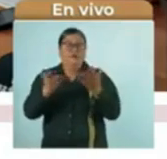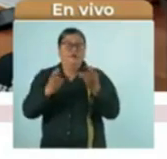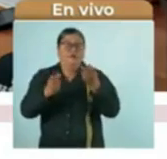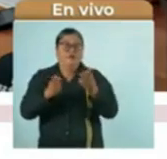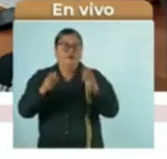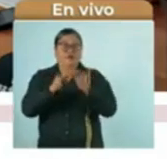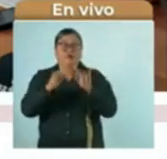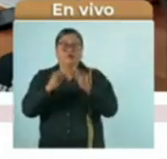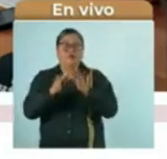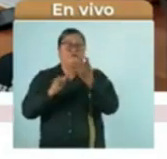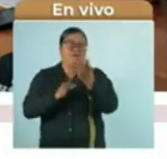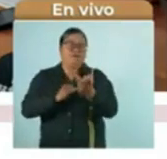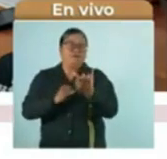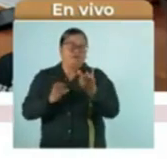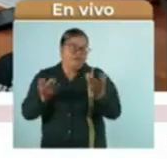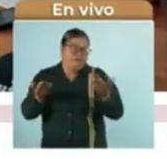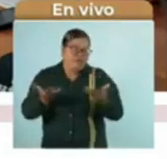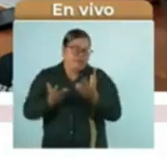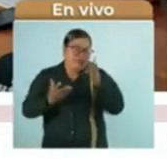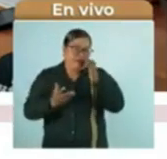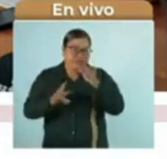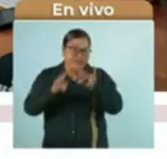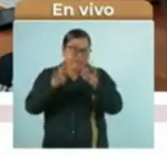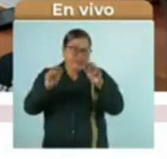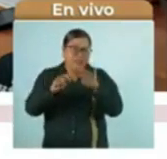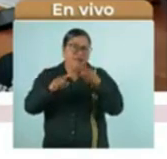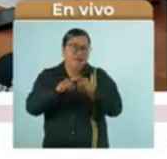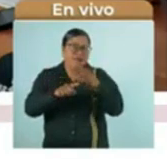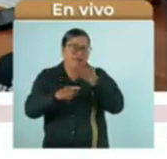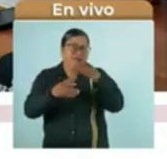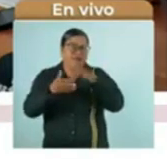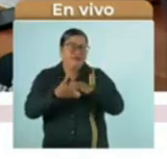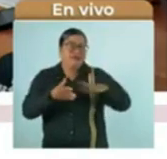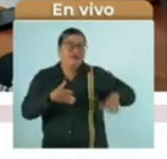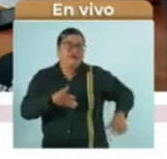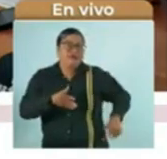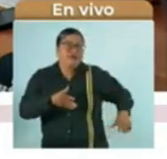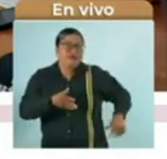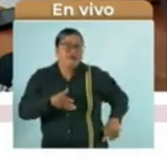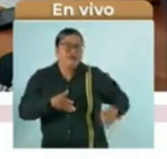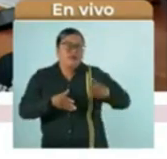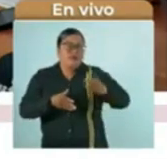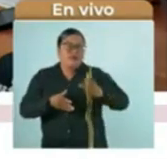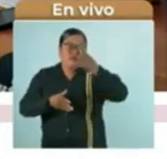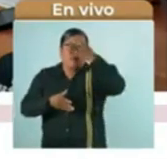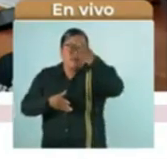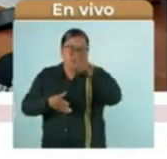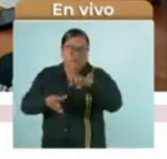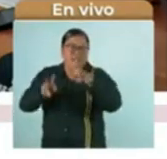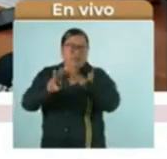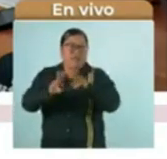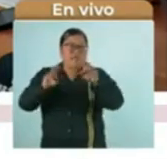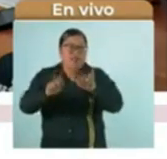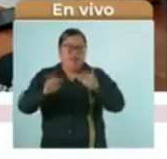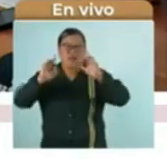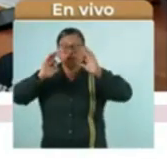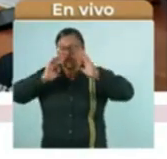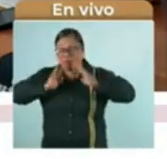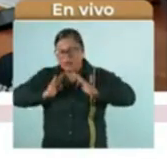Y por supuesto lo que Procura la secretaría de gobierno que es llevar Paz